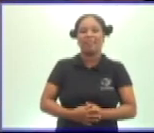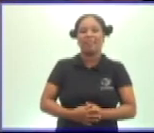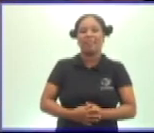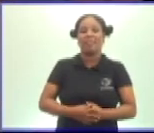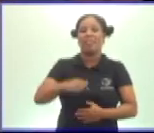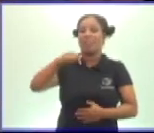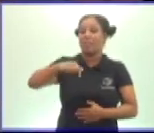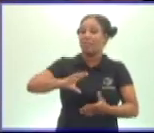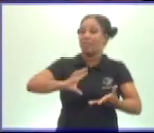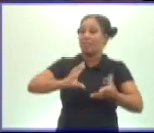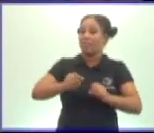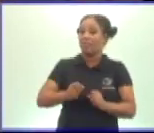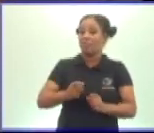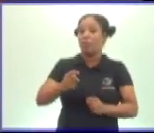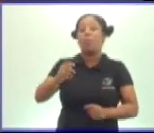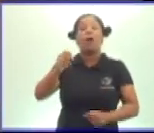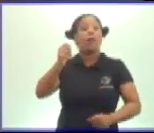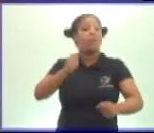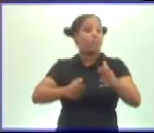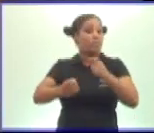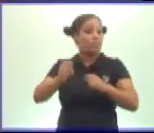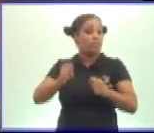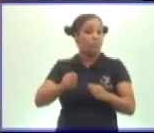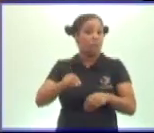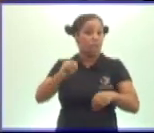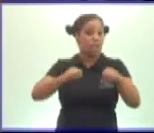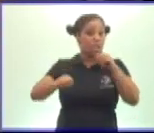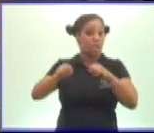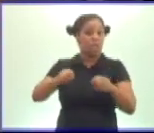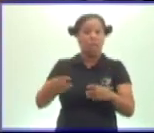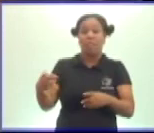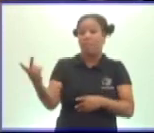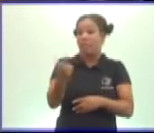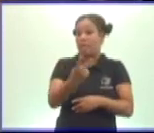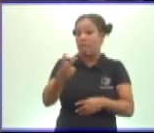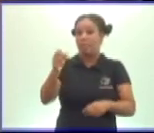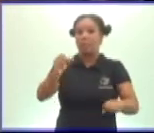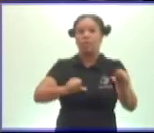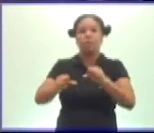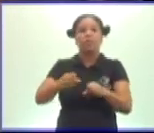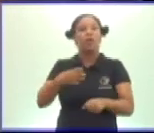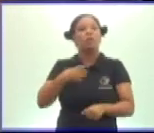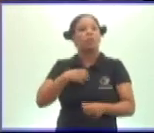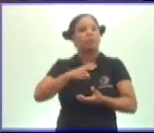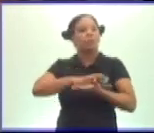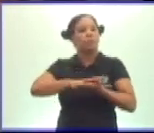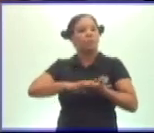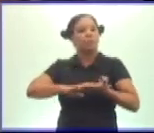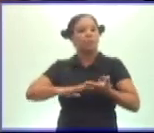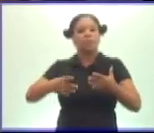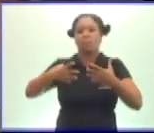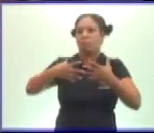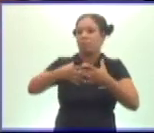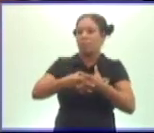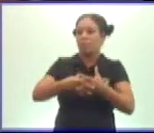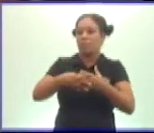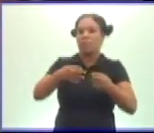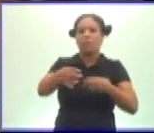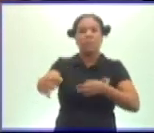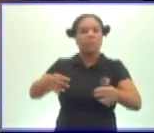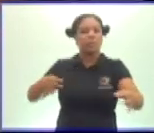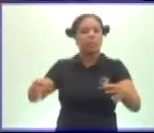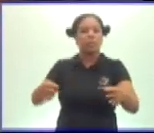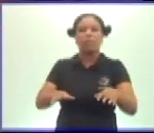De esta forma, las moléculas de ambas sustancias tienden a deslizarse unas entre otras hasta que se llega a una distribución homogénea y al